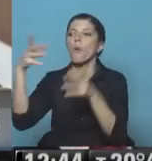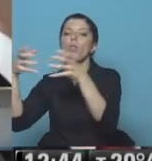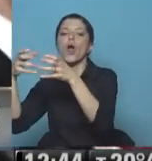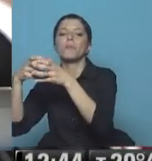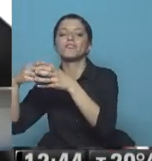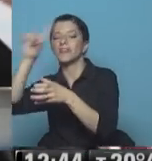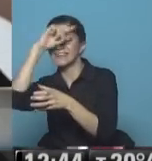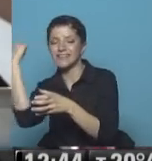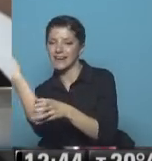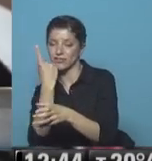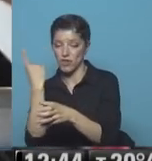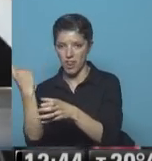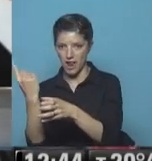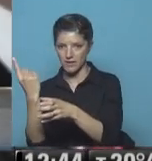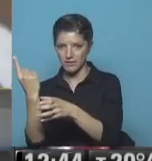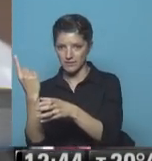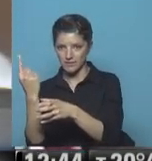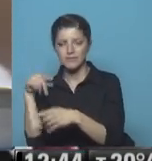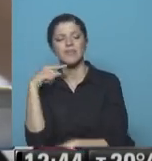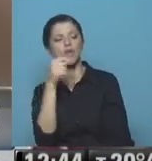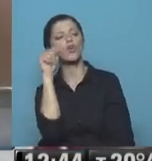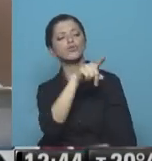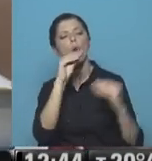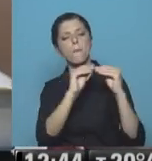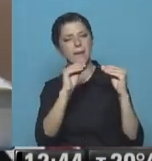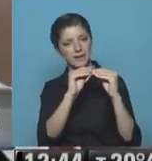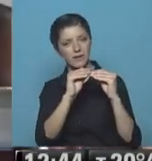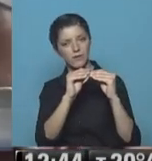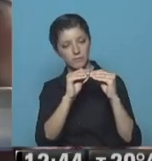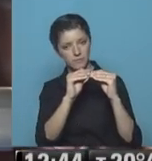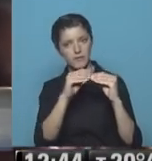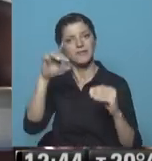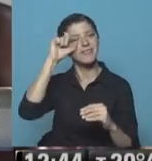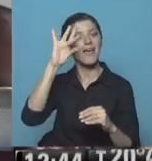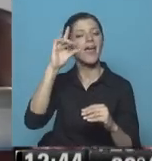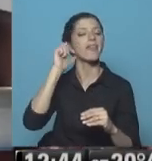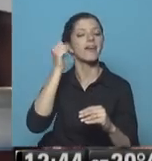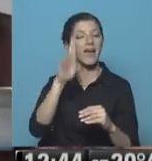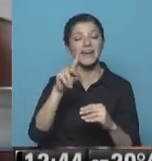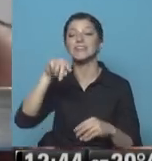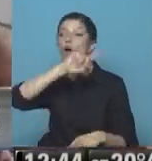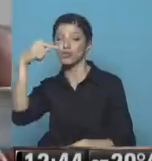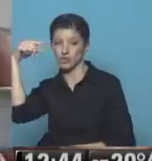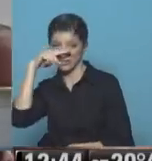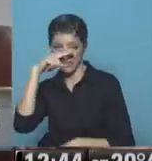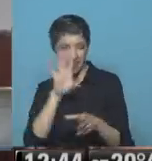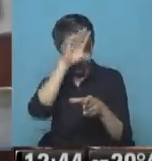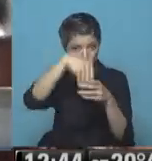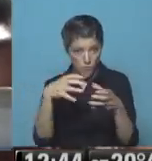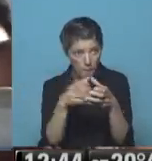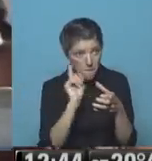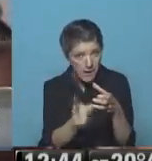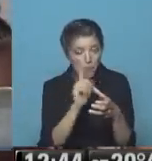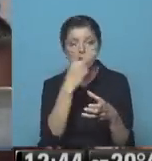contra la Impunidad en Guatemala acusaron a su compañero de fórmula, Edgar Barquín, y a 7 de sus postulantes a diputados por